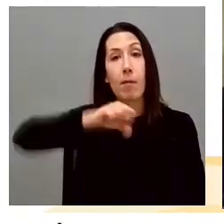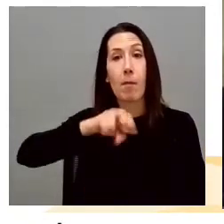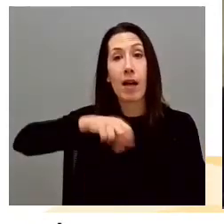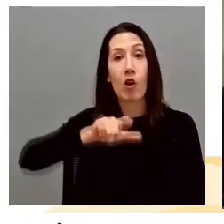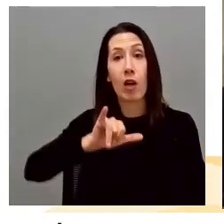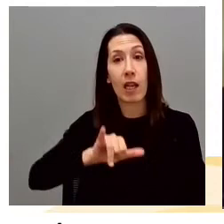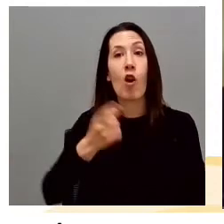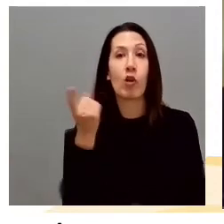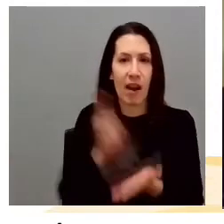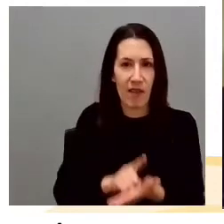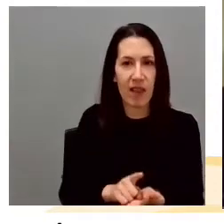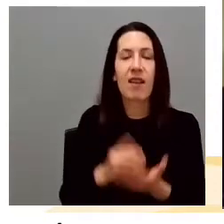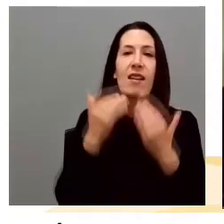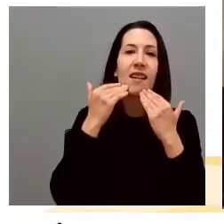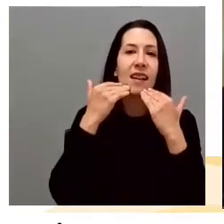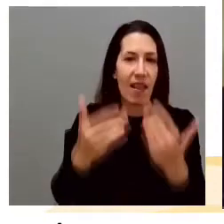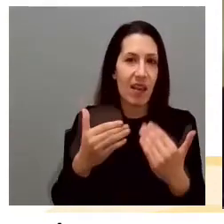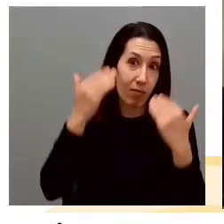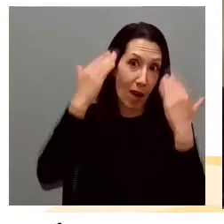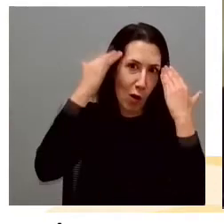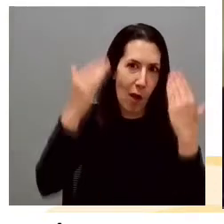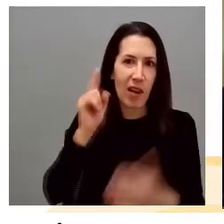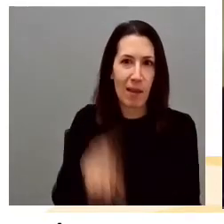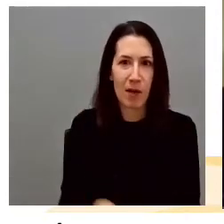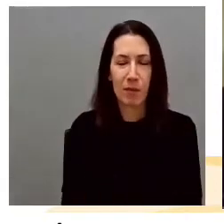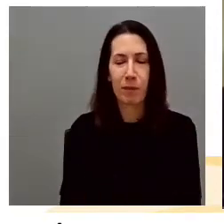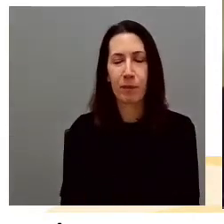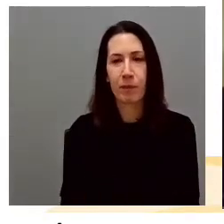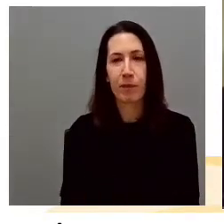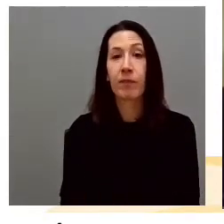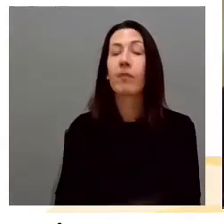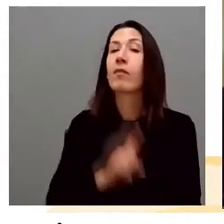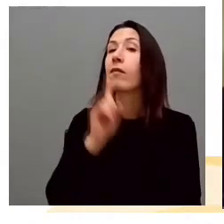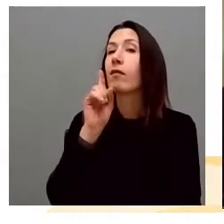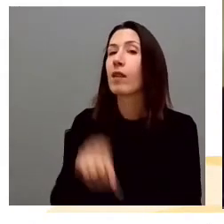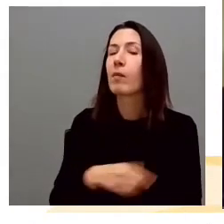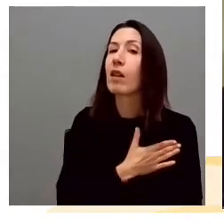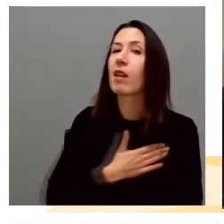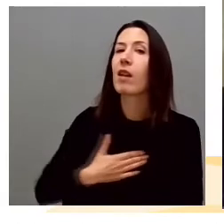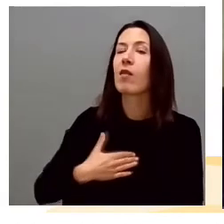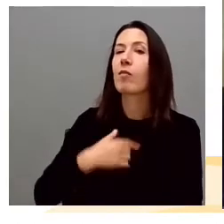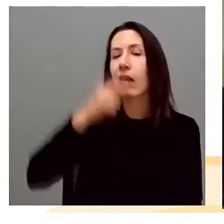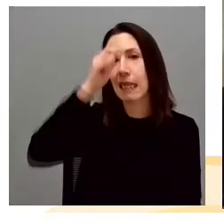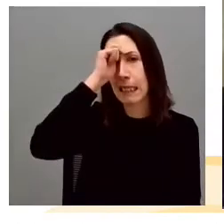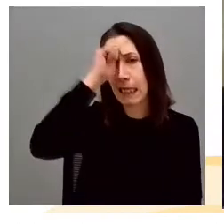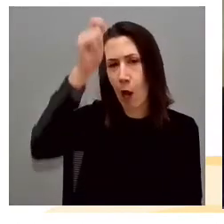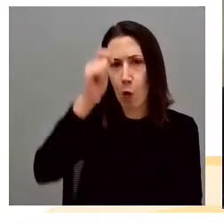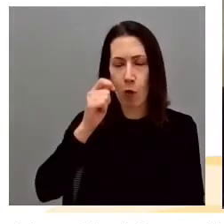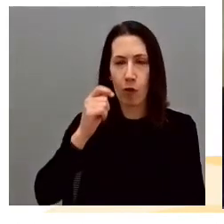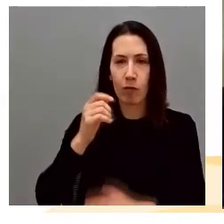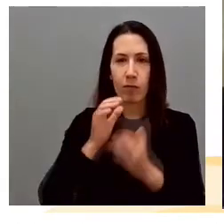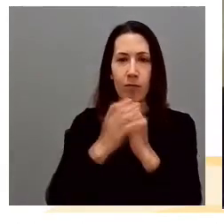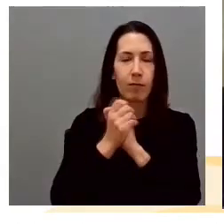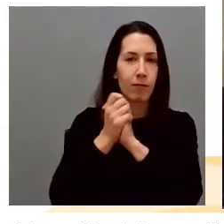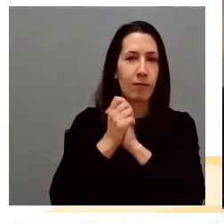más. Gracias y enhorabuena. Y un saludo también y mi felicitación para todos